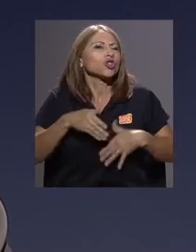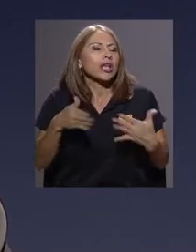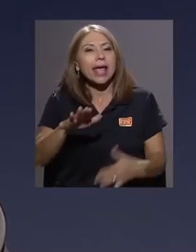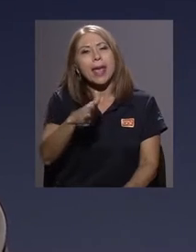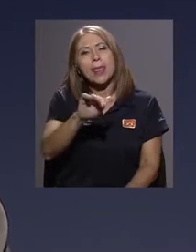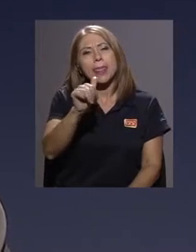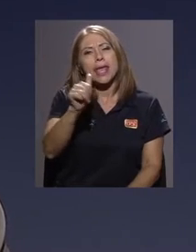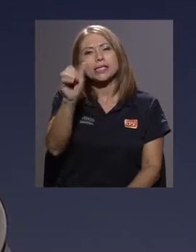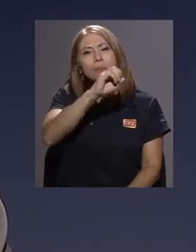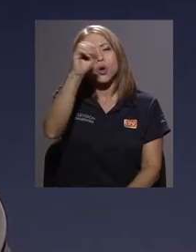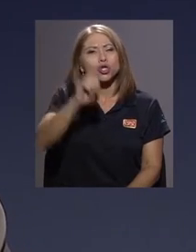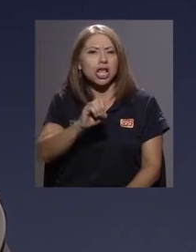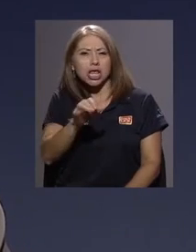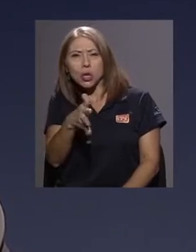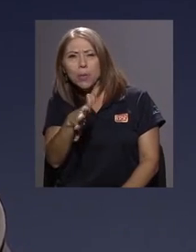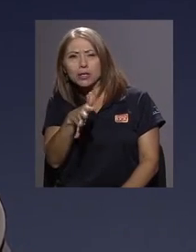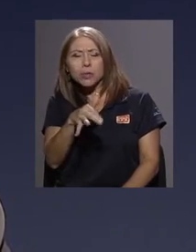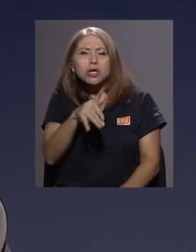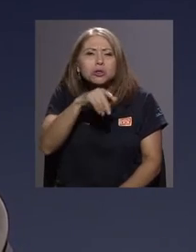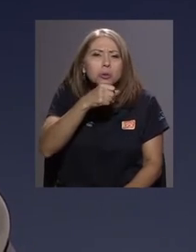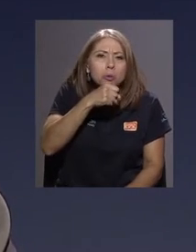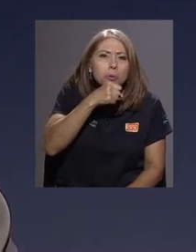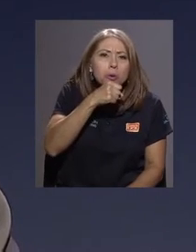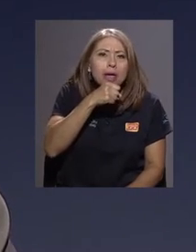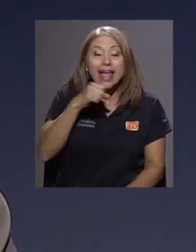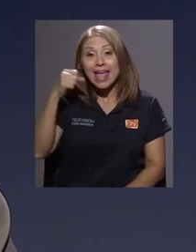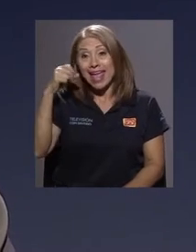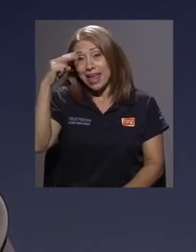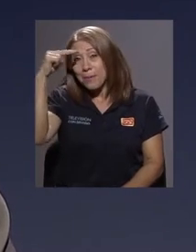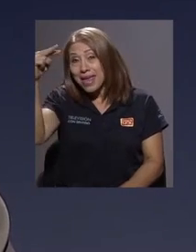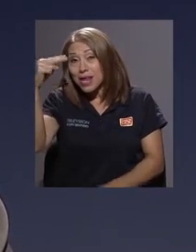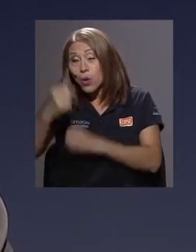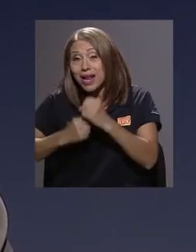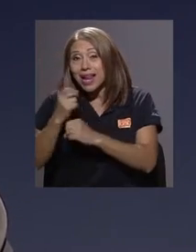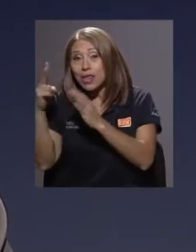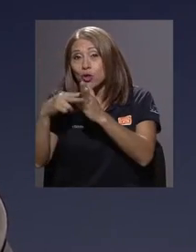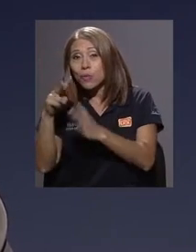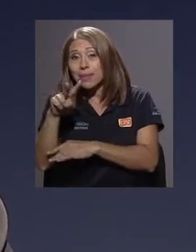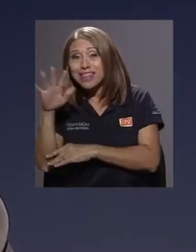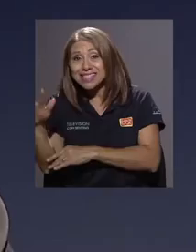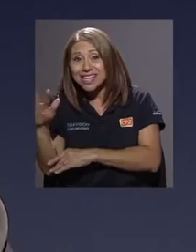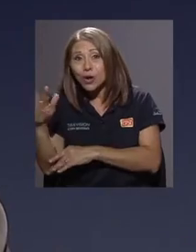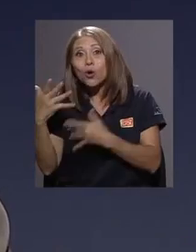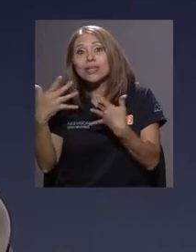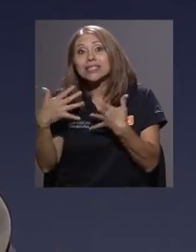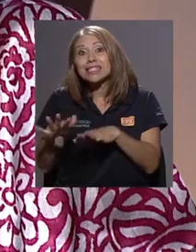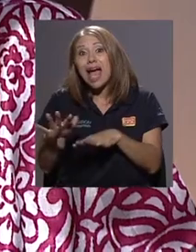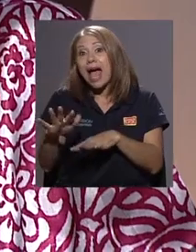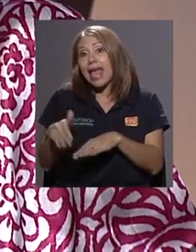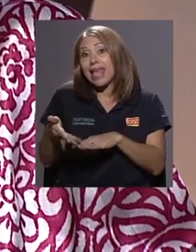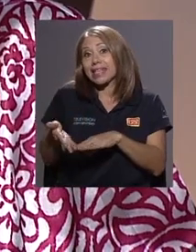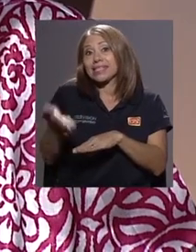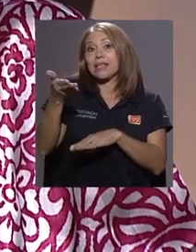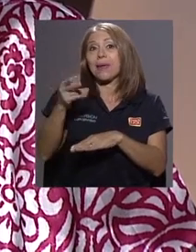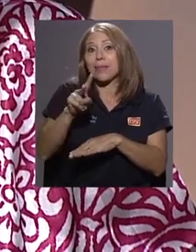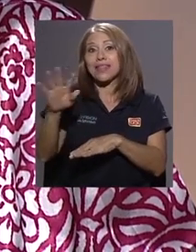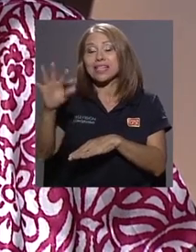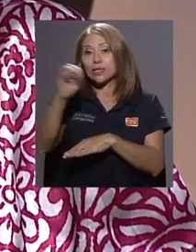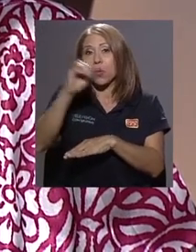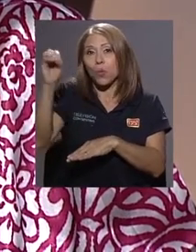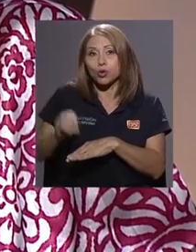del 10 por ciento gméxico se supone que por ahí del 2025 va a estar por encima del 25% que es un datos yo